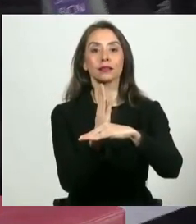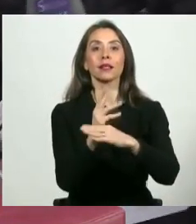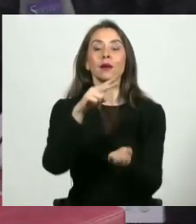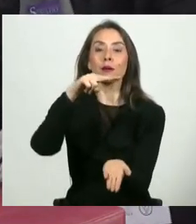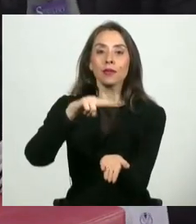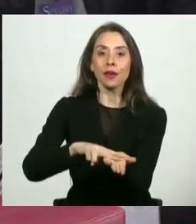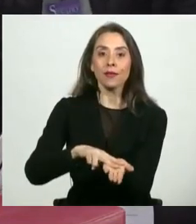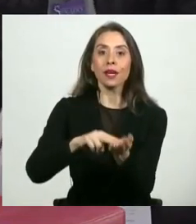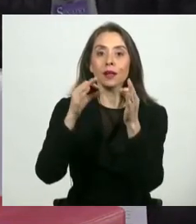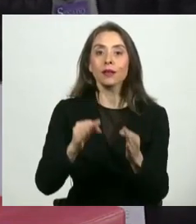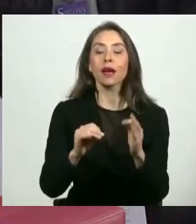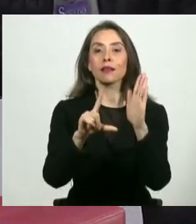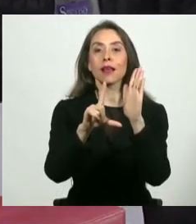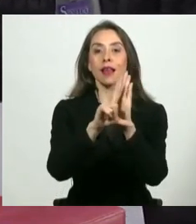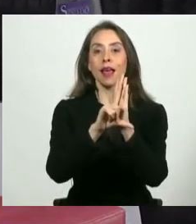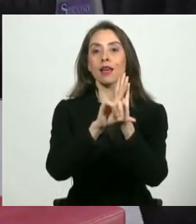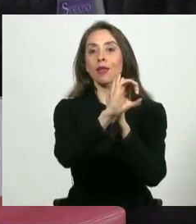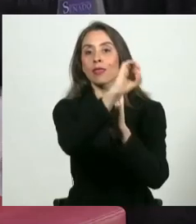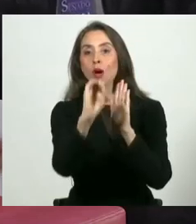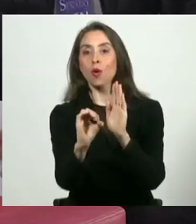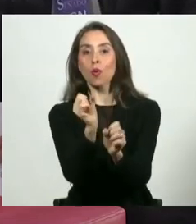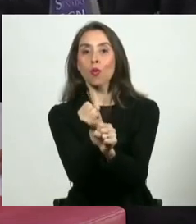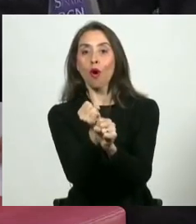verdad podamos tener una ley de cuota en Chile.